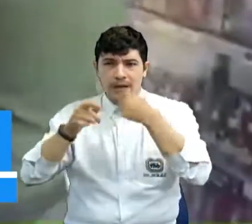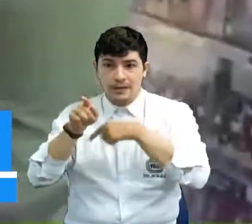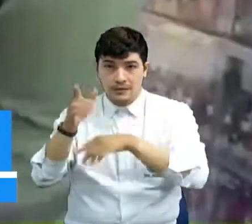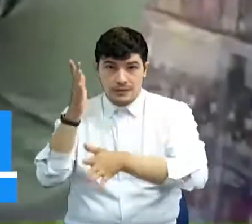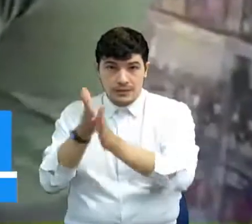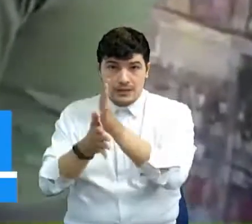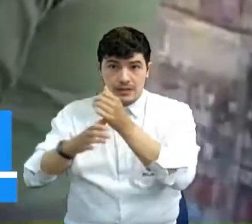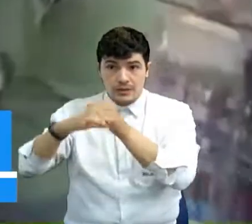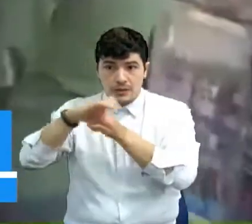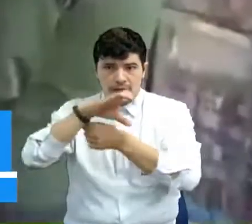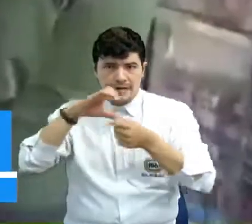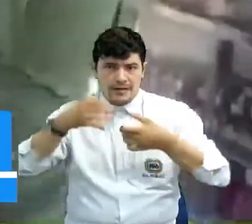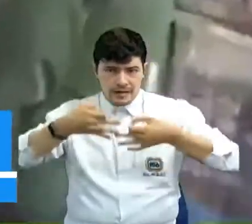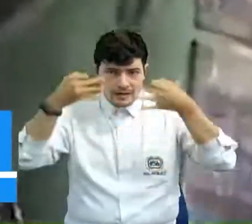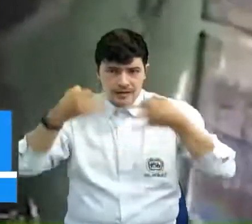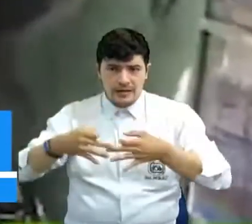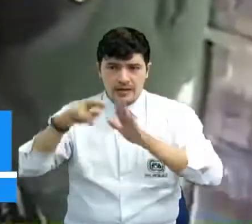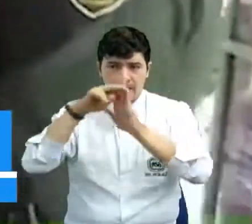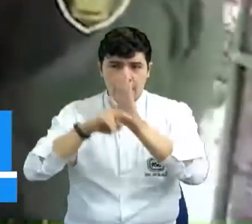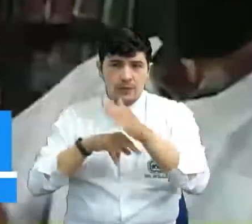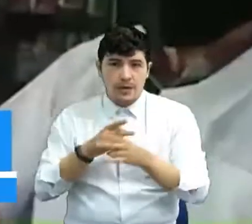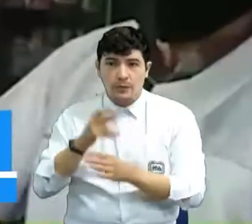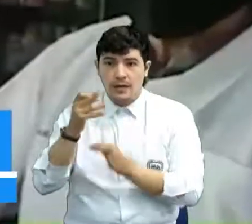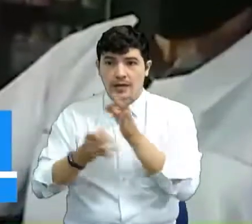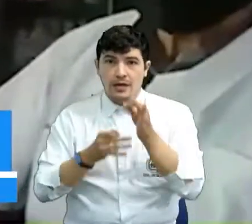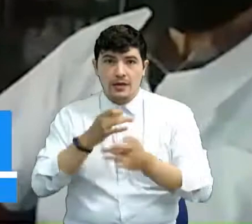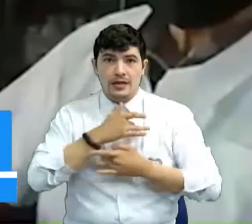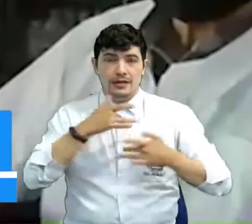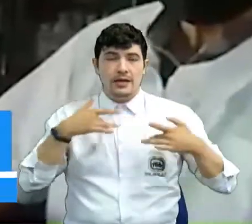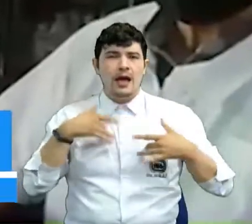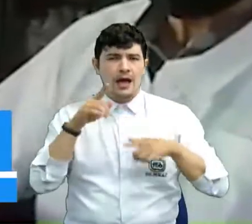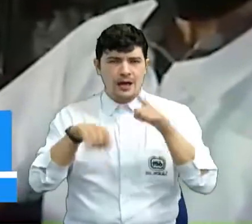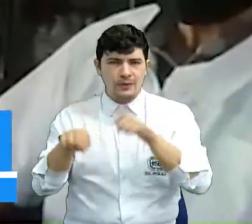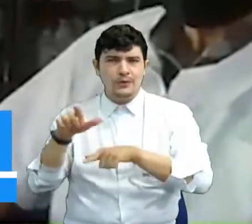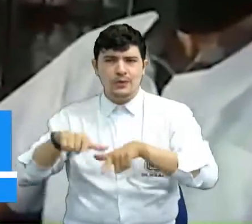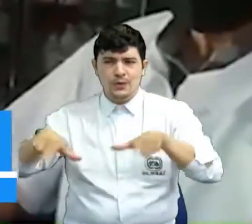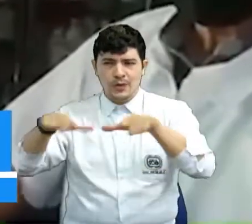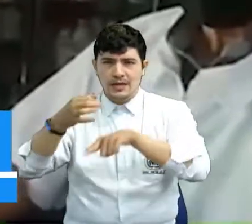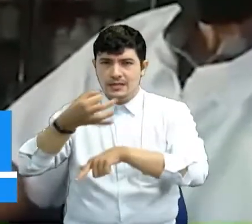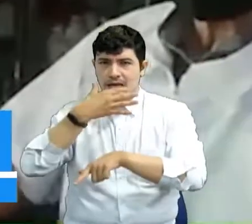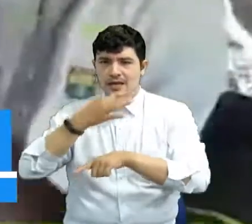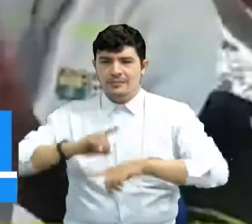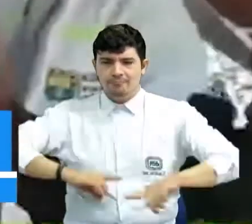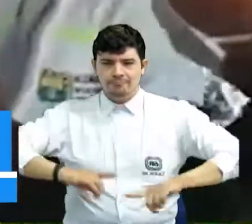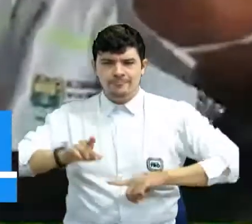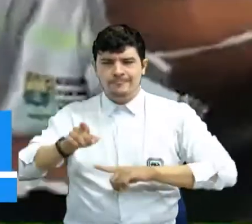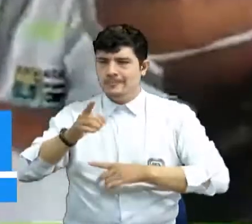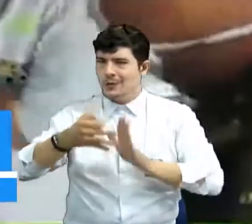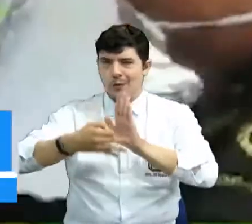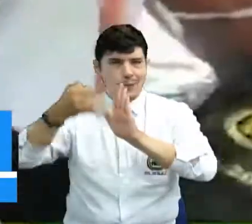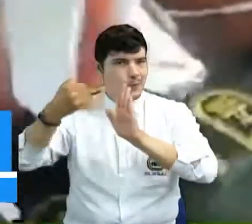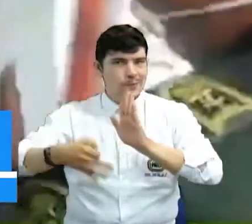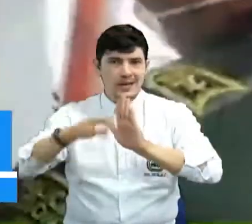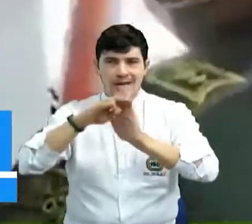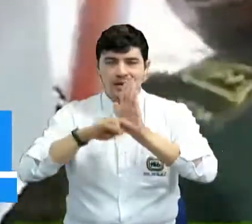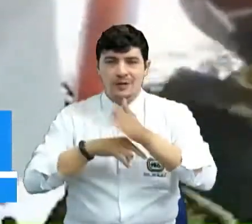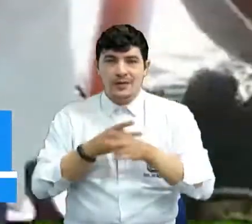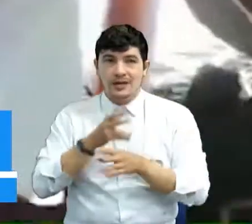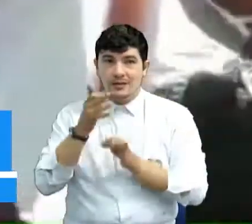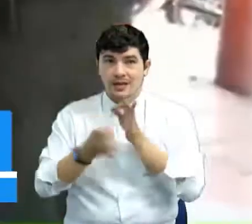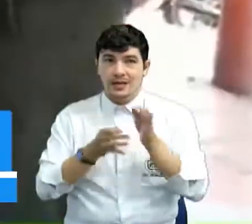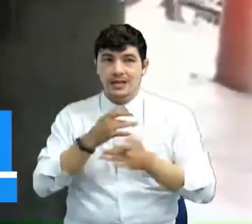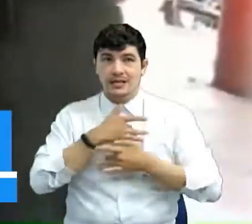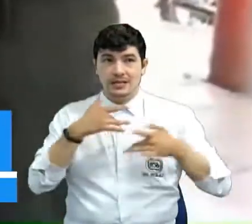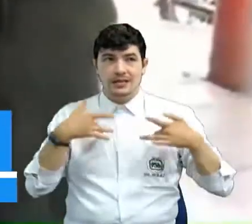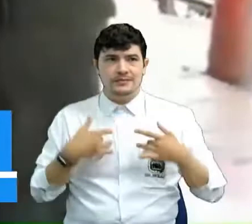para analizar el cumplimiento de las medidas, donde la policía le jaló las orejas a algunos administrativos por el incumplimiento de las medidas de